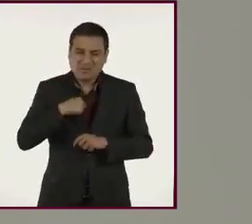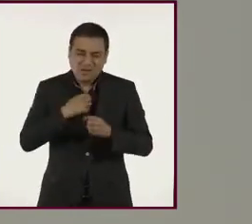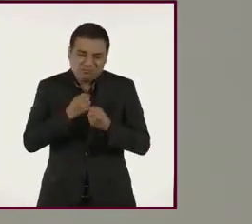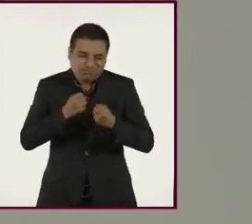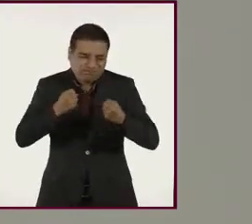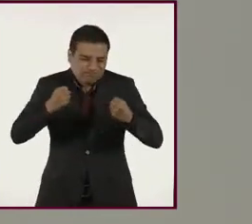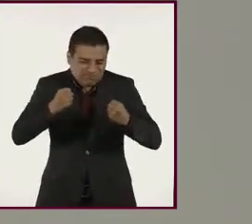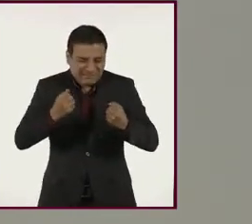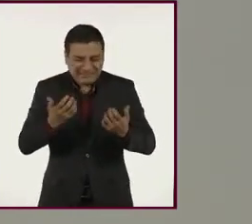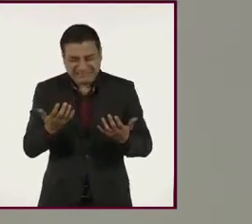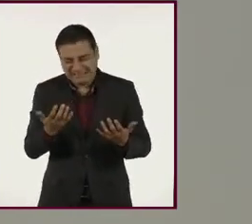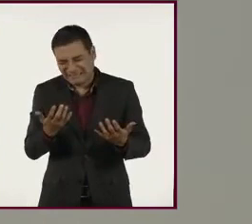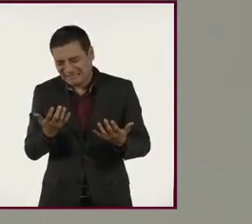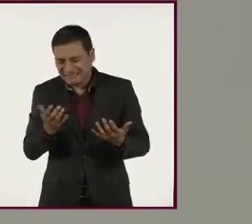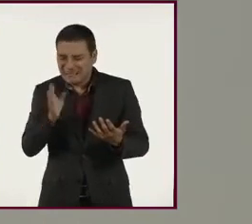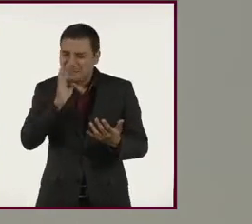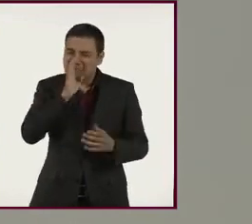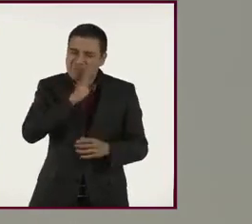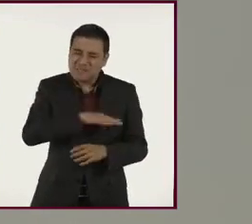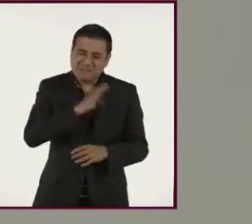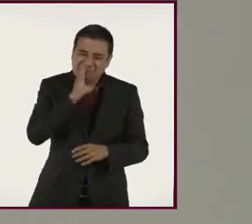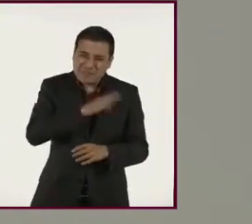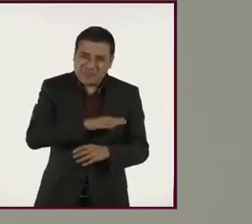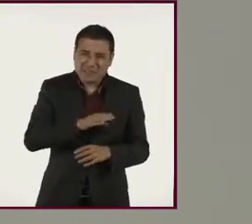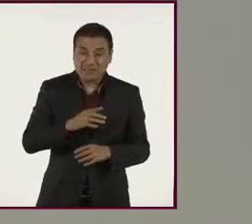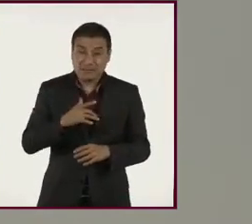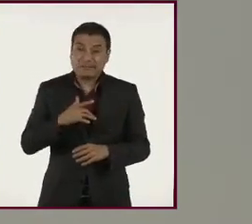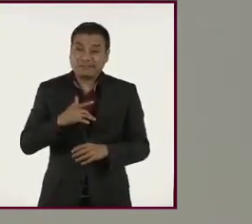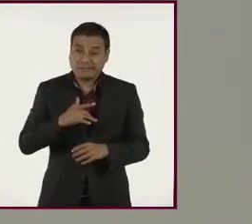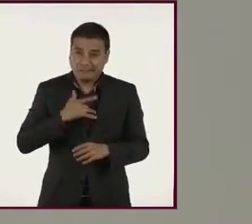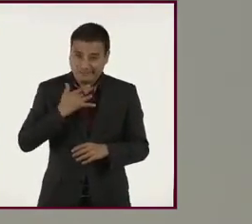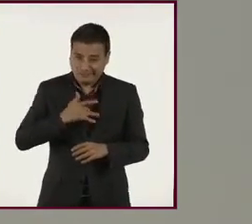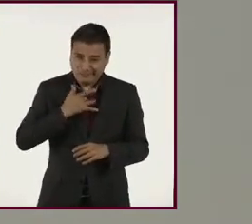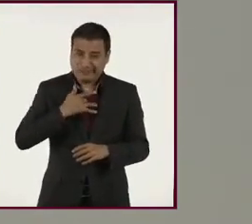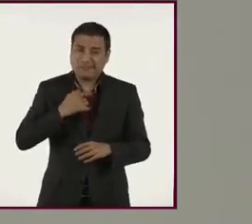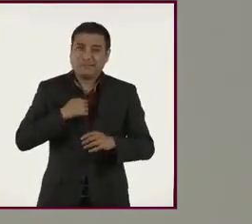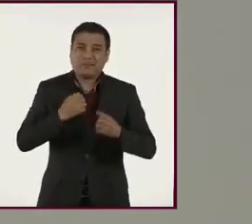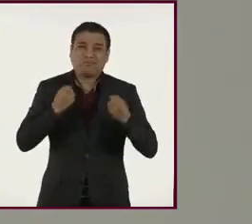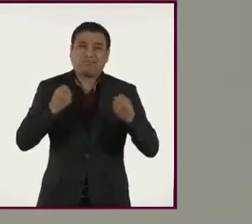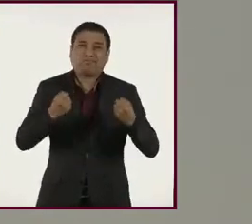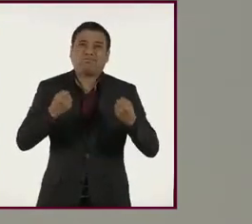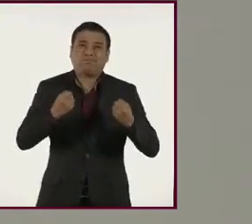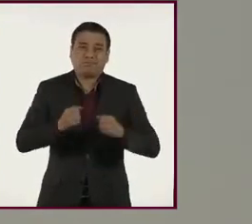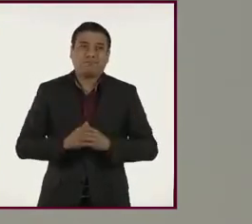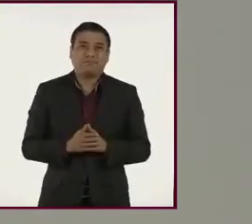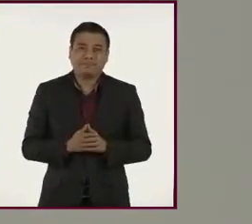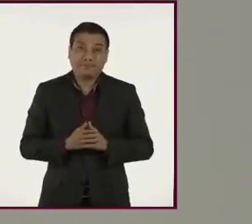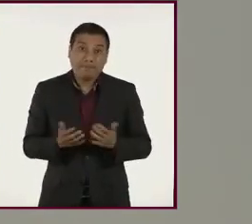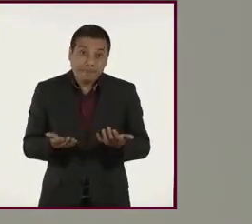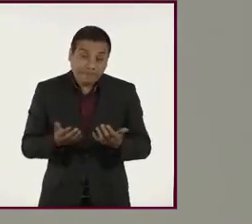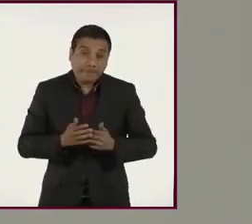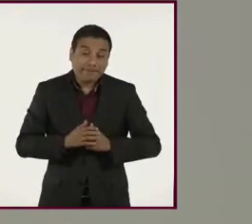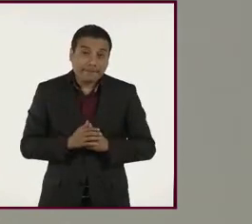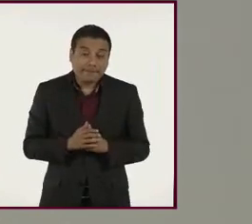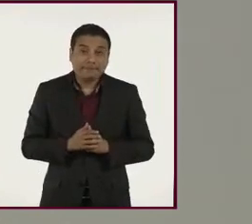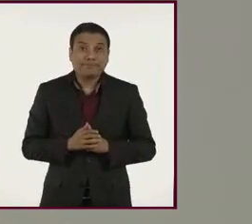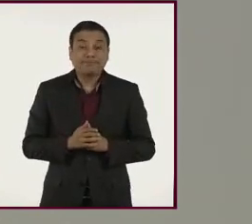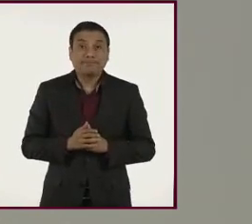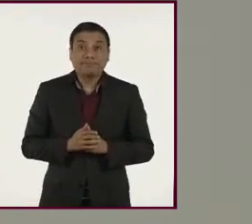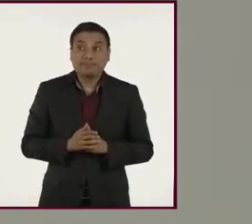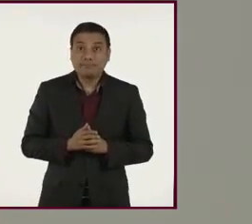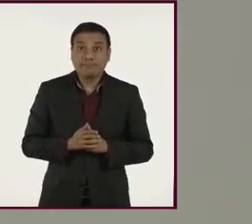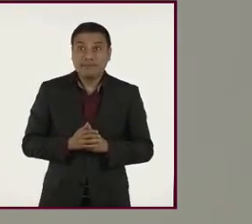o con una imagen de mayor volumen a la que verdaderamente tienen. Y bueno, a lo que los lleva todas